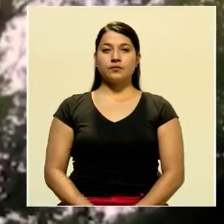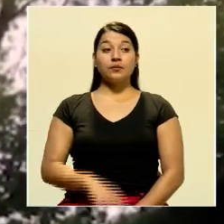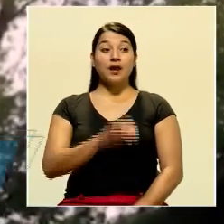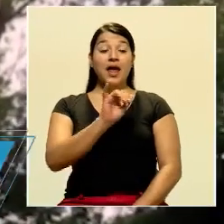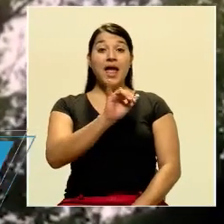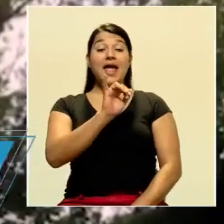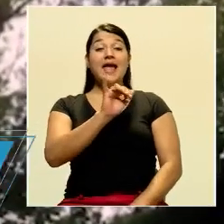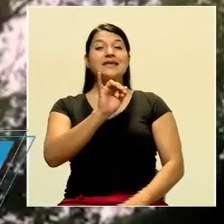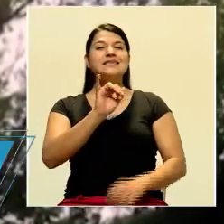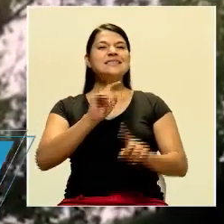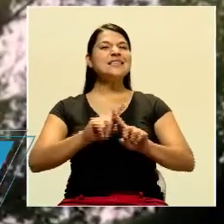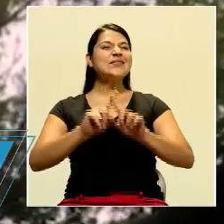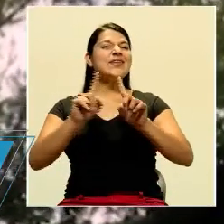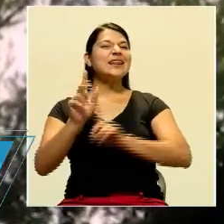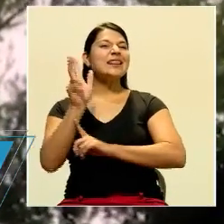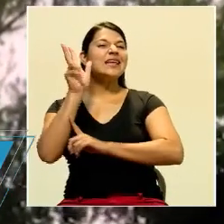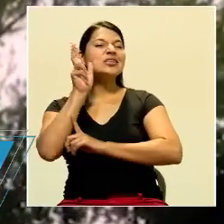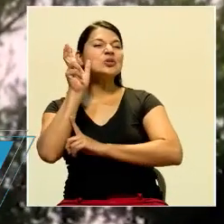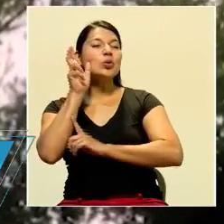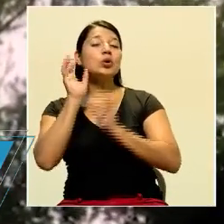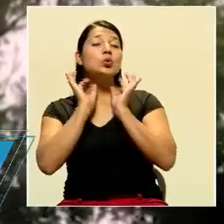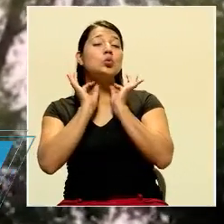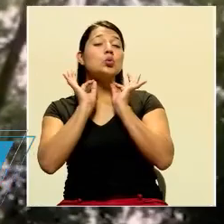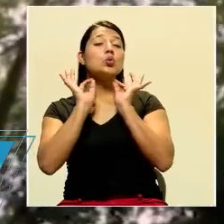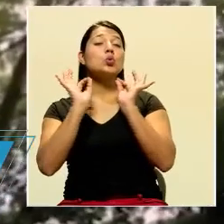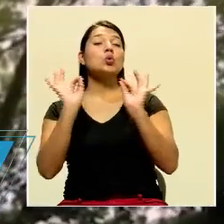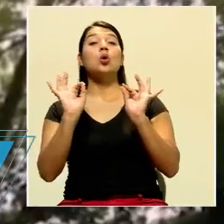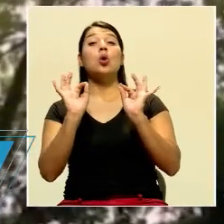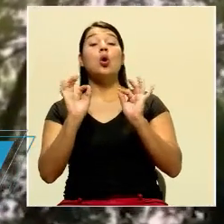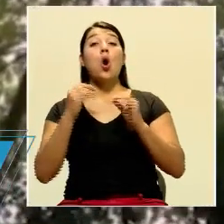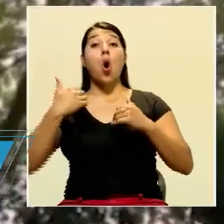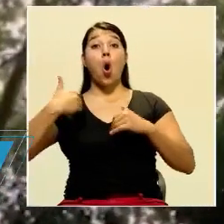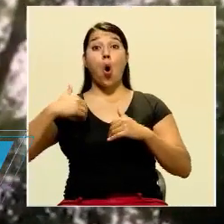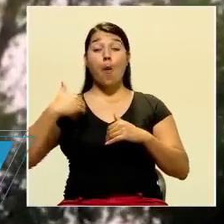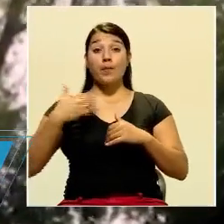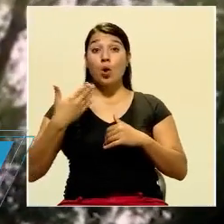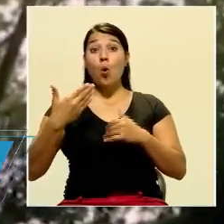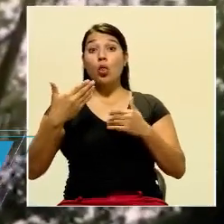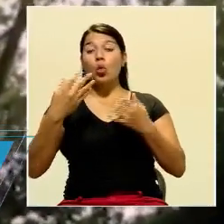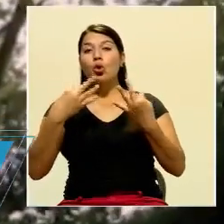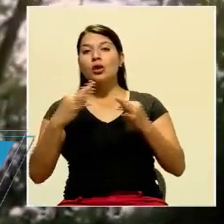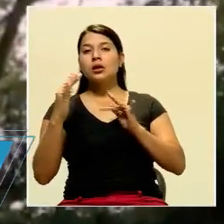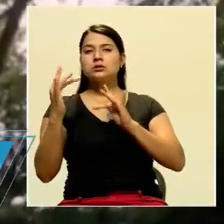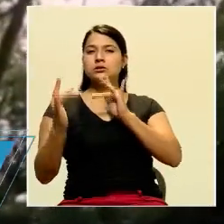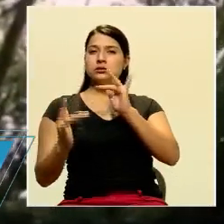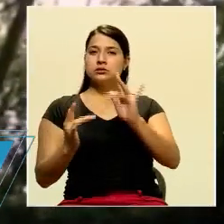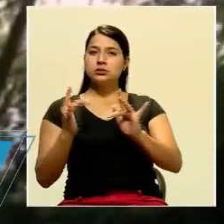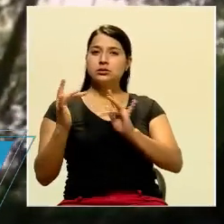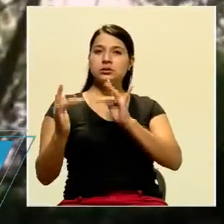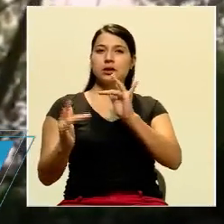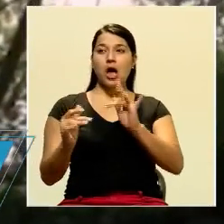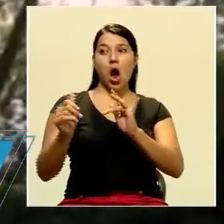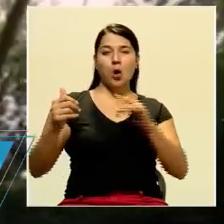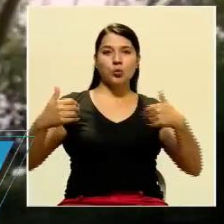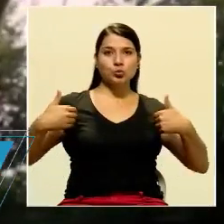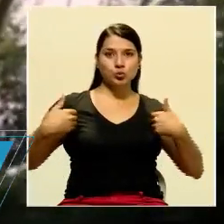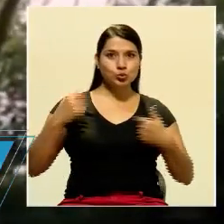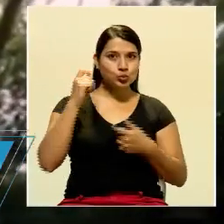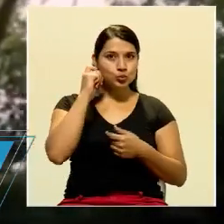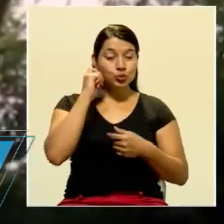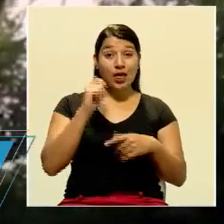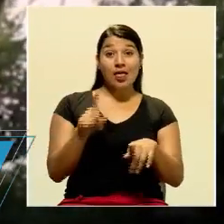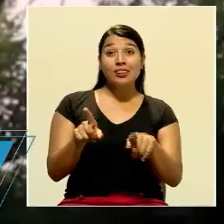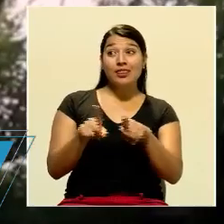Este es el particular sonido que emiten los machos gibones cuando están intentando cortejar a su pareja.